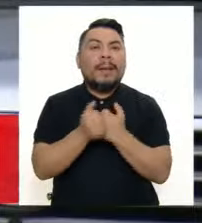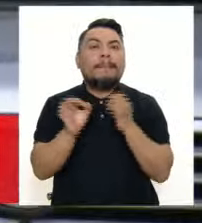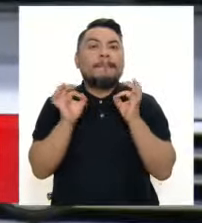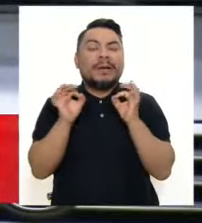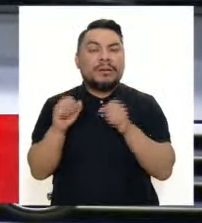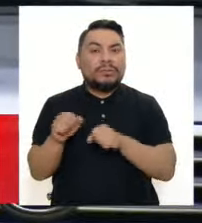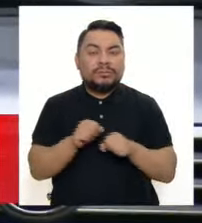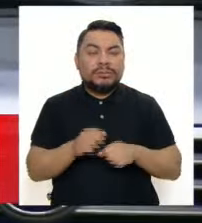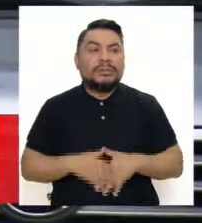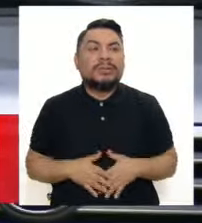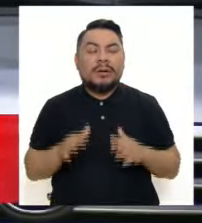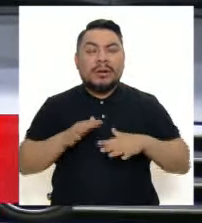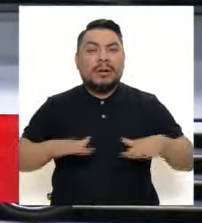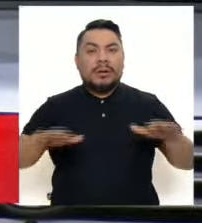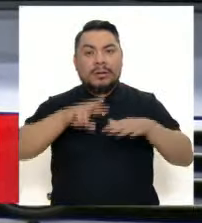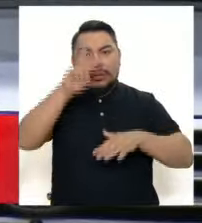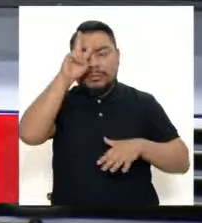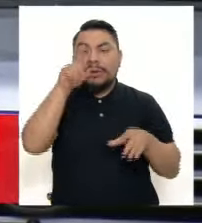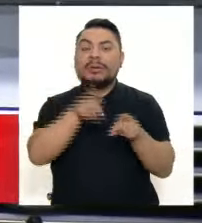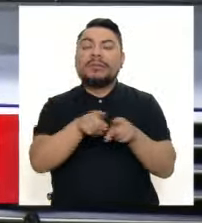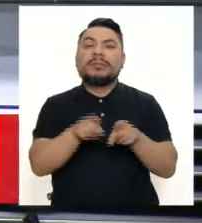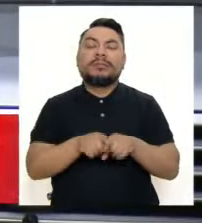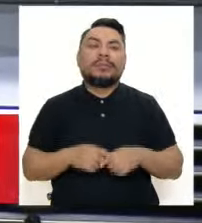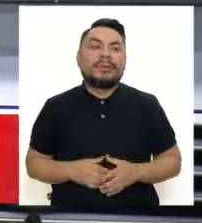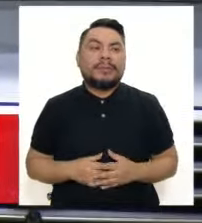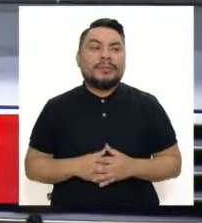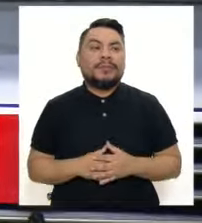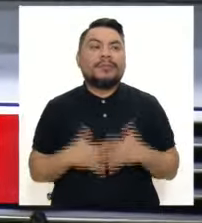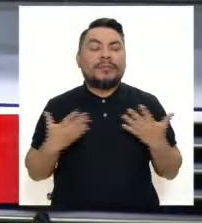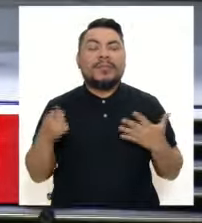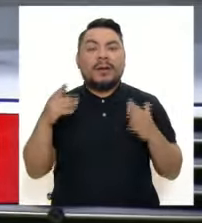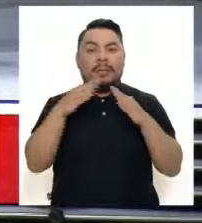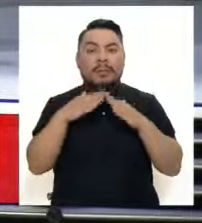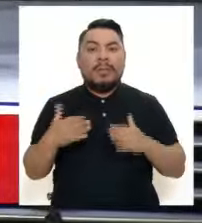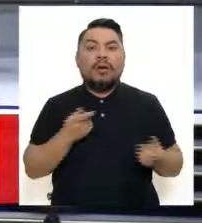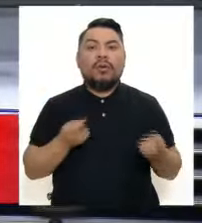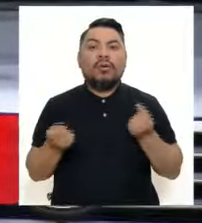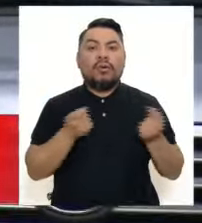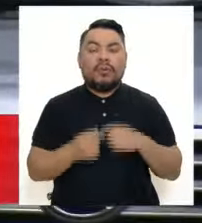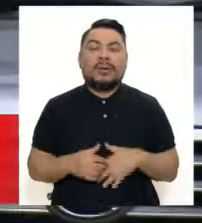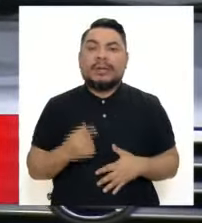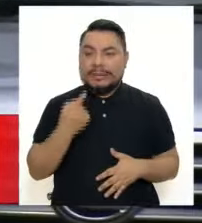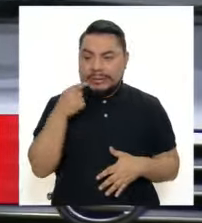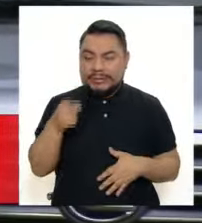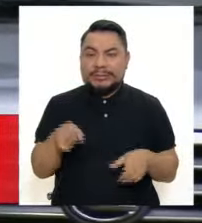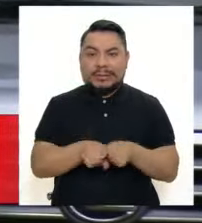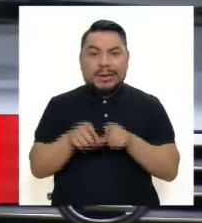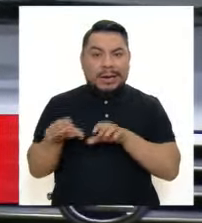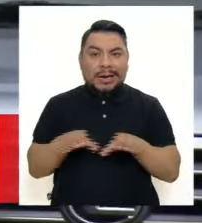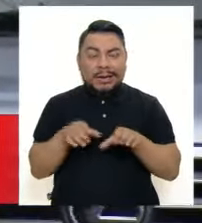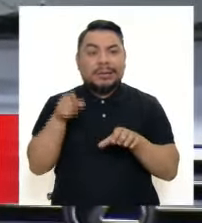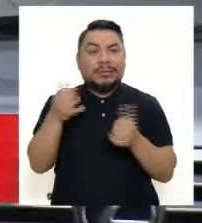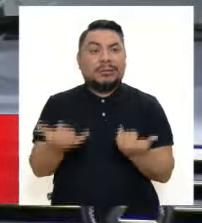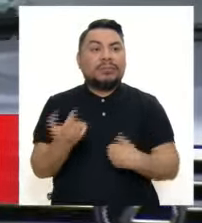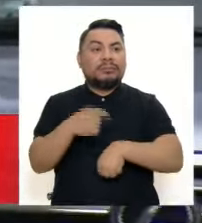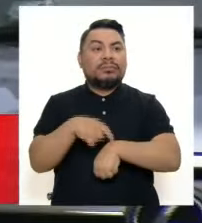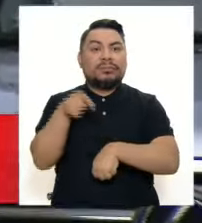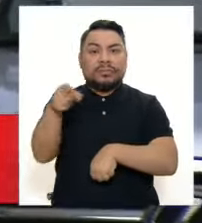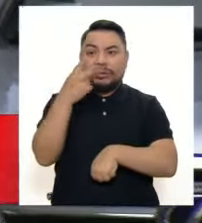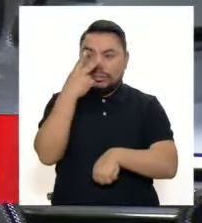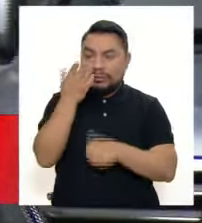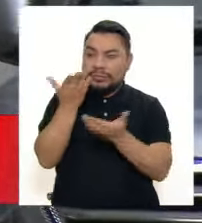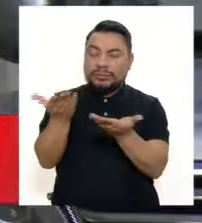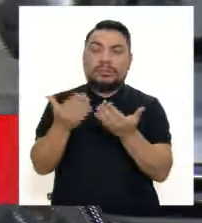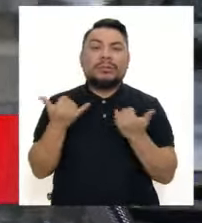no a nivel nacional y también eh Palacio de Gobierno no es ajeno a esta actividad y en estos momentos lo que ustedes están